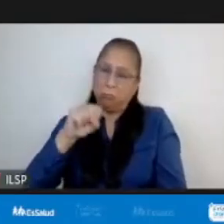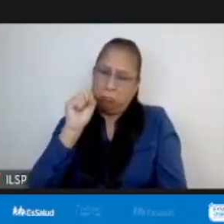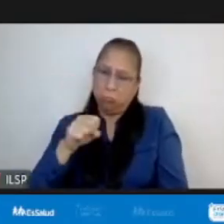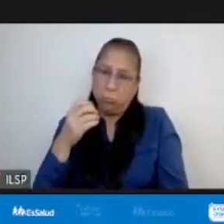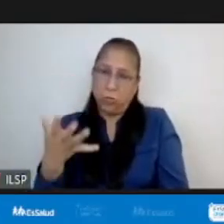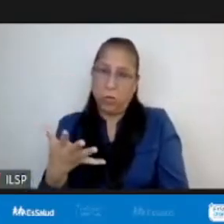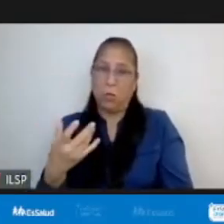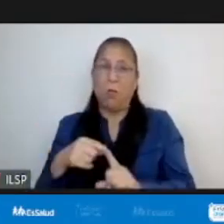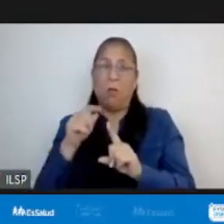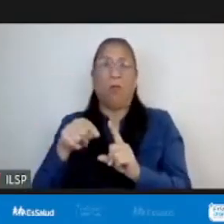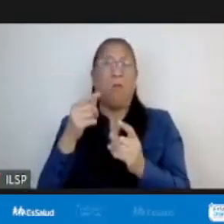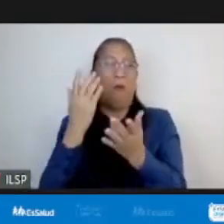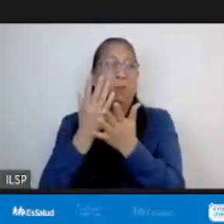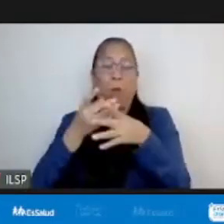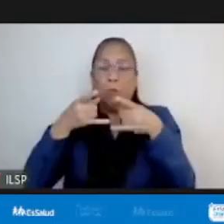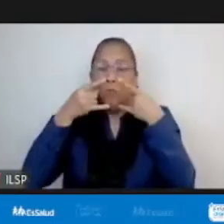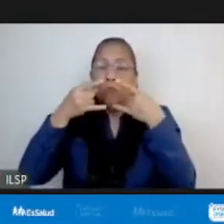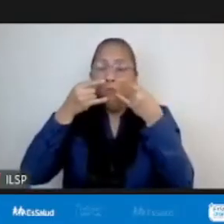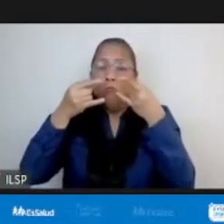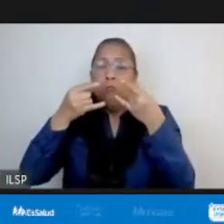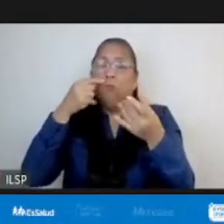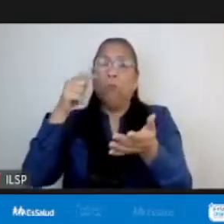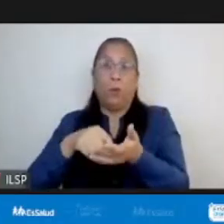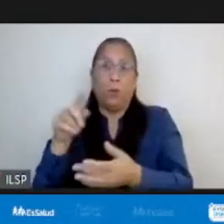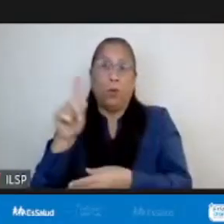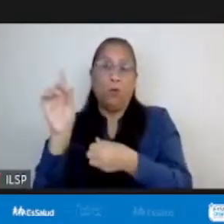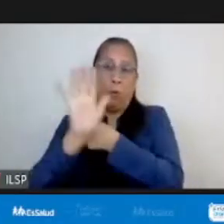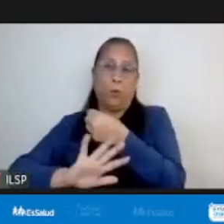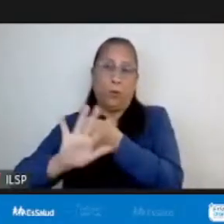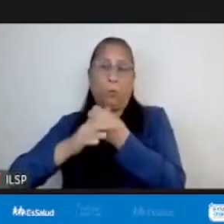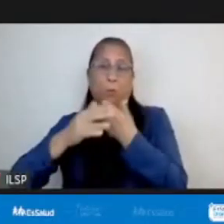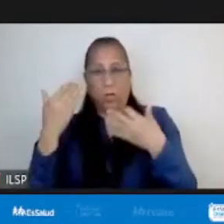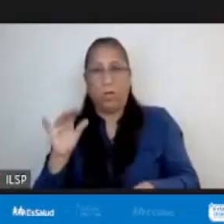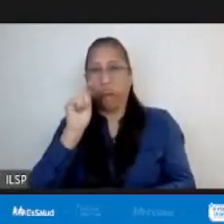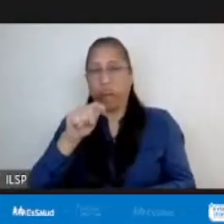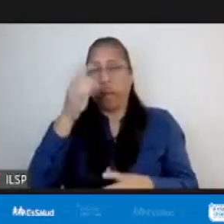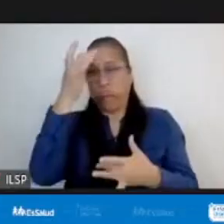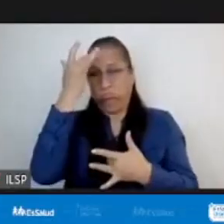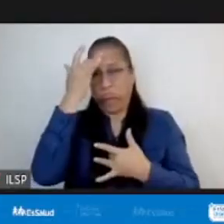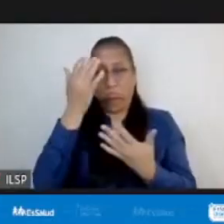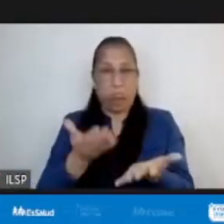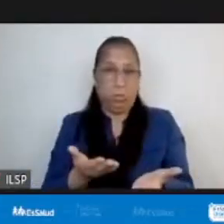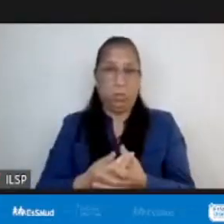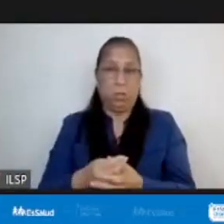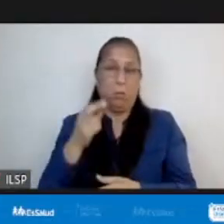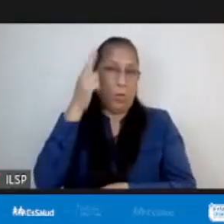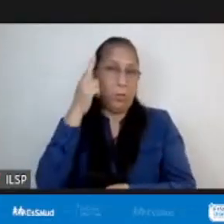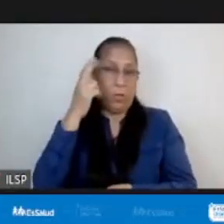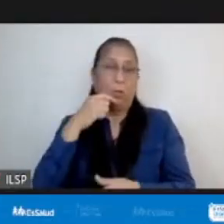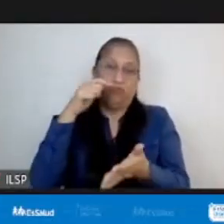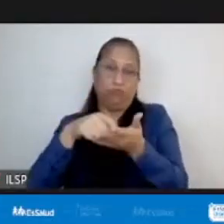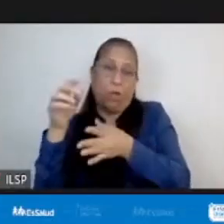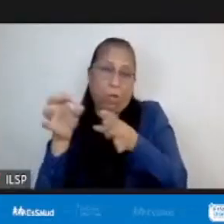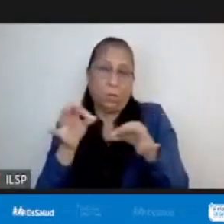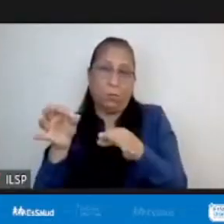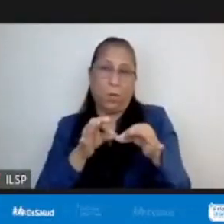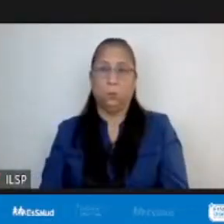es más fastidiosa para uno y no te va a proteger porque ya estás enfermo. Esa es por eso decía la salvedad de la mascarilla